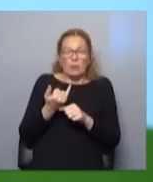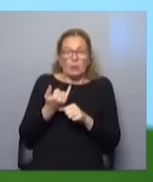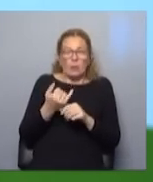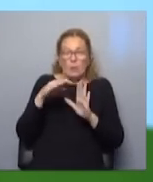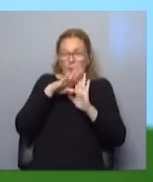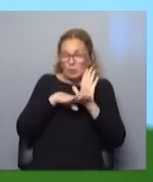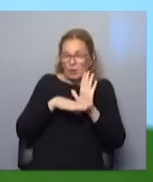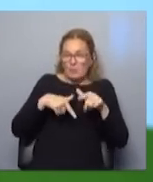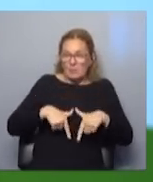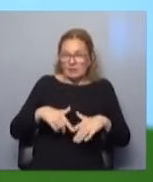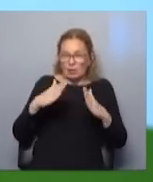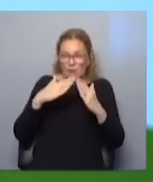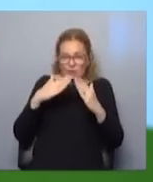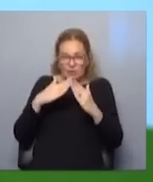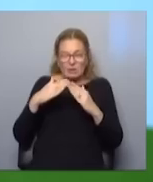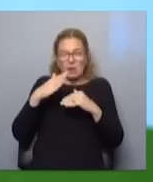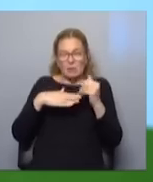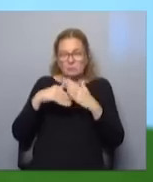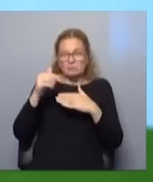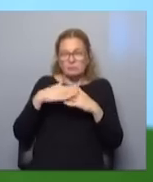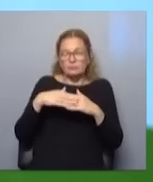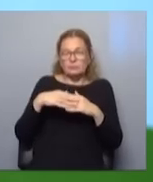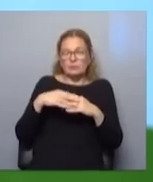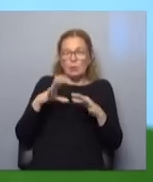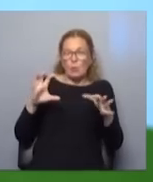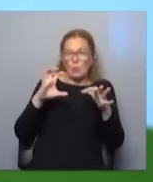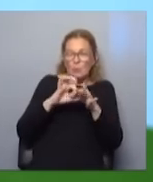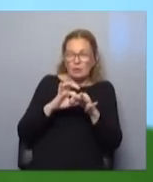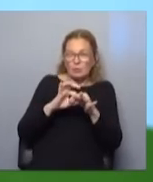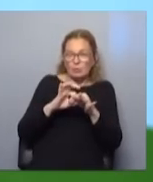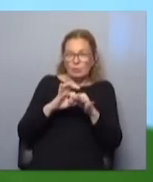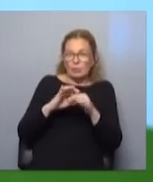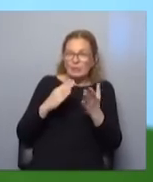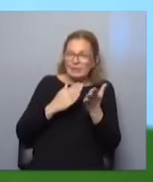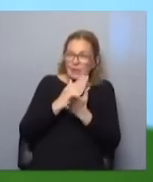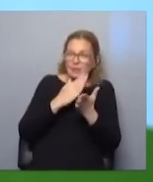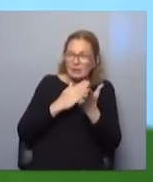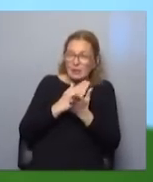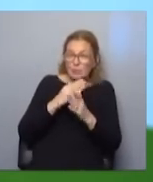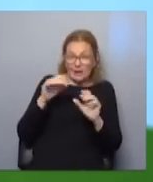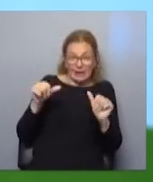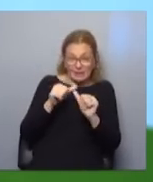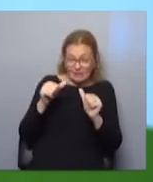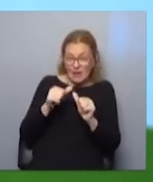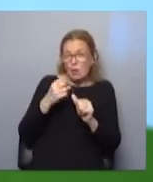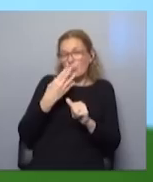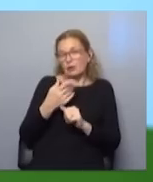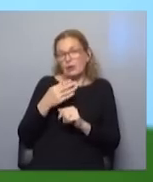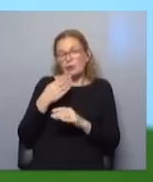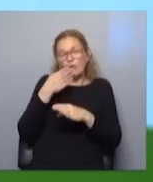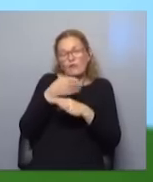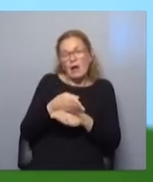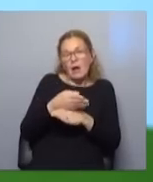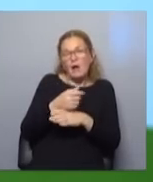los programas del ministerio de vivienda tenemos un vínculo permanente porque hay que hacerlo porque cuando ahí va a